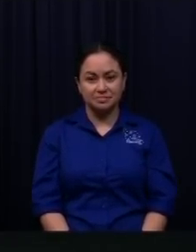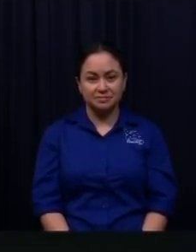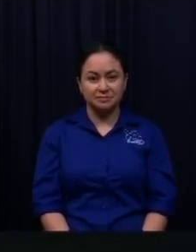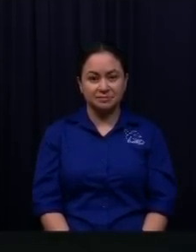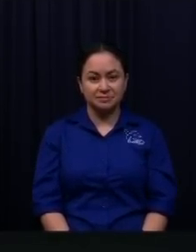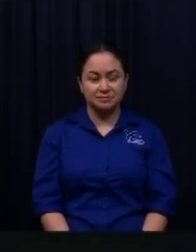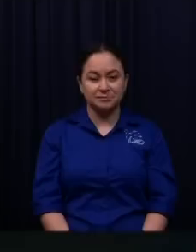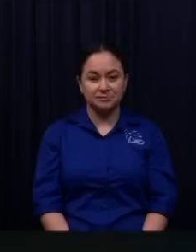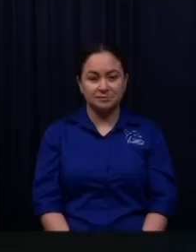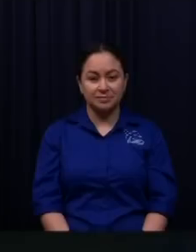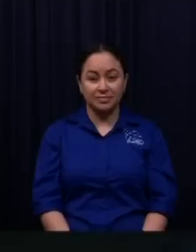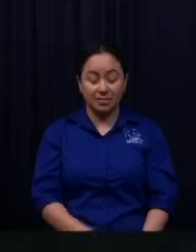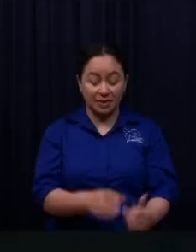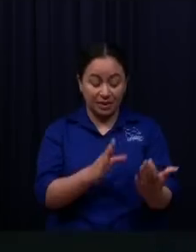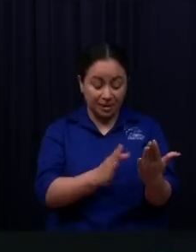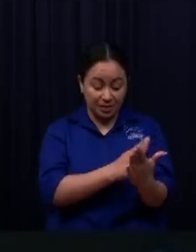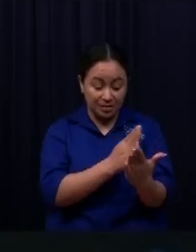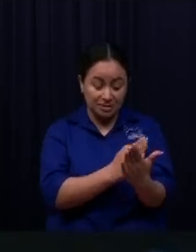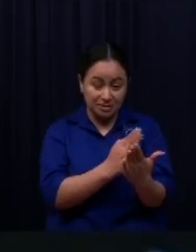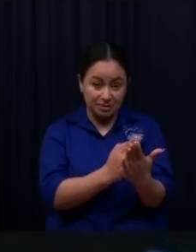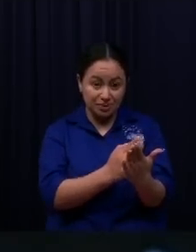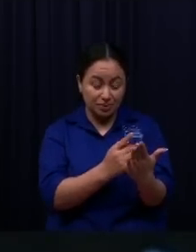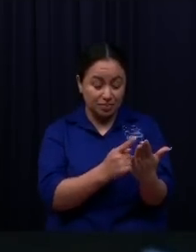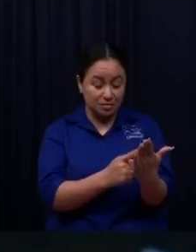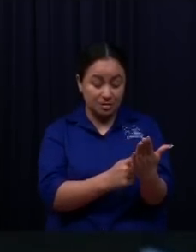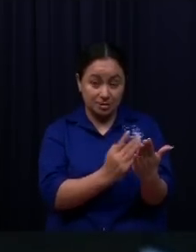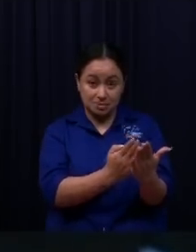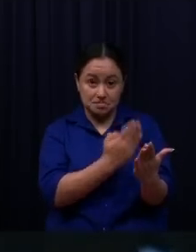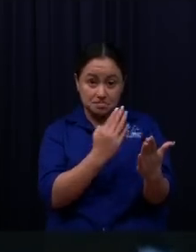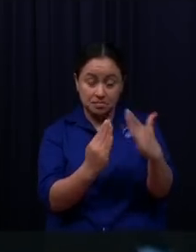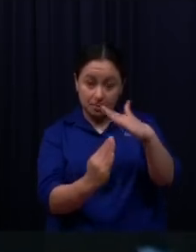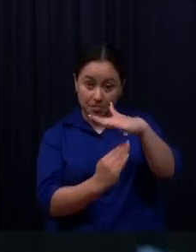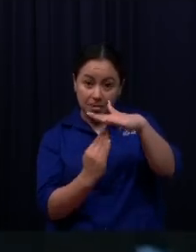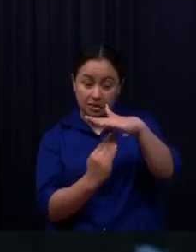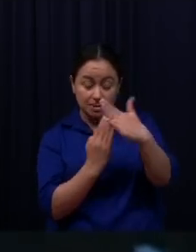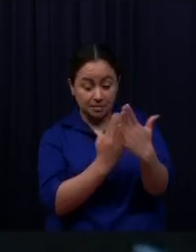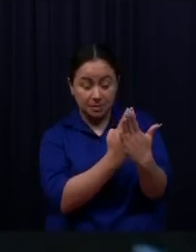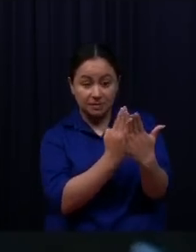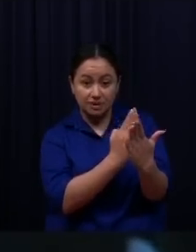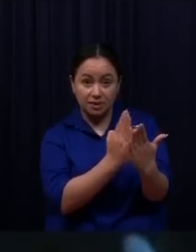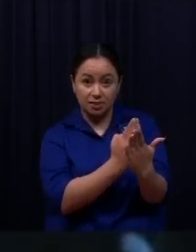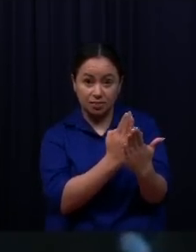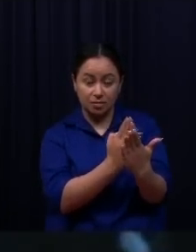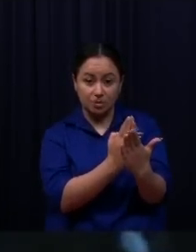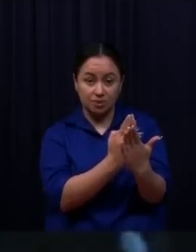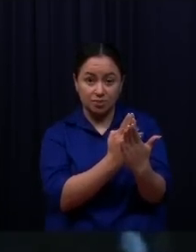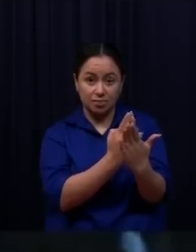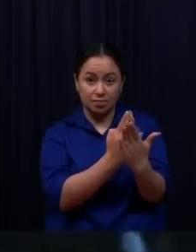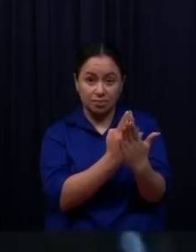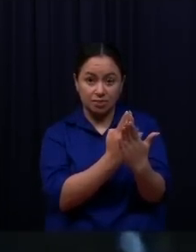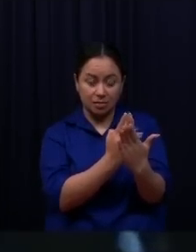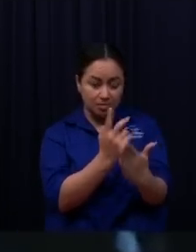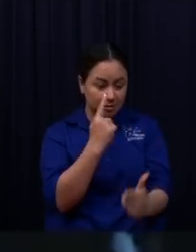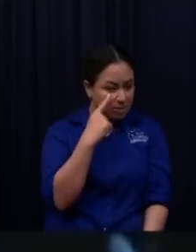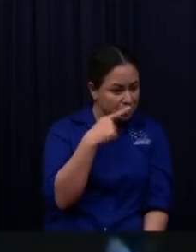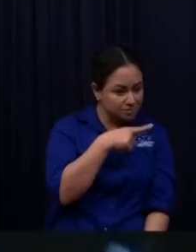Eso es bíblico, lo que le acabo de decir. Mira que ninguno tome tu